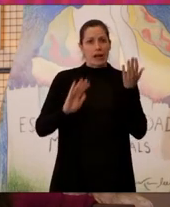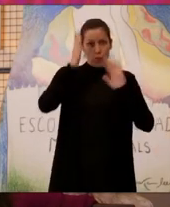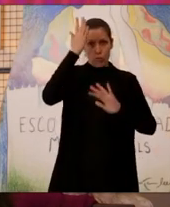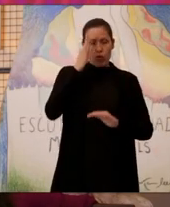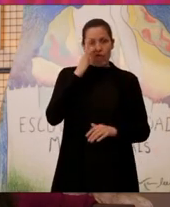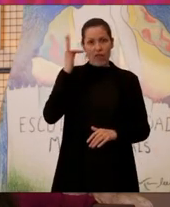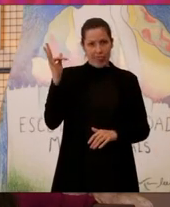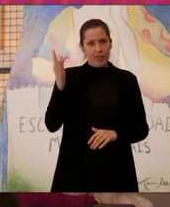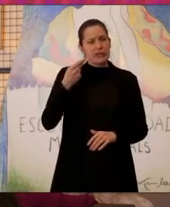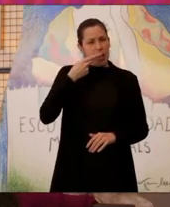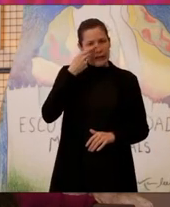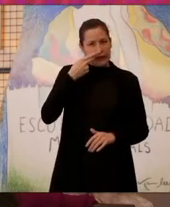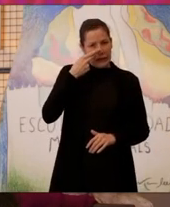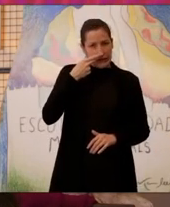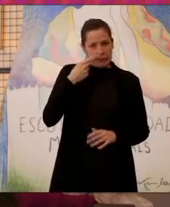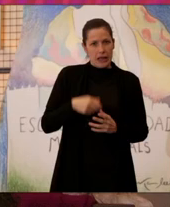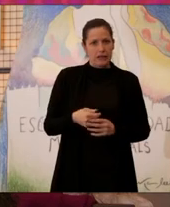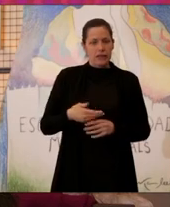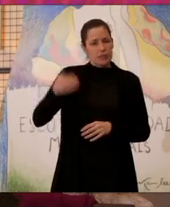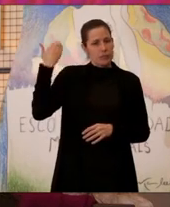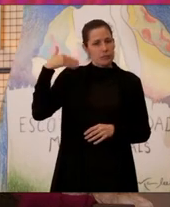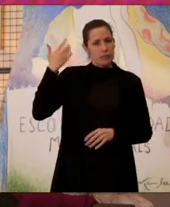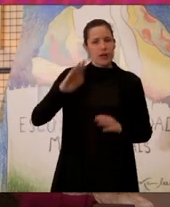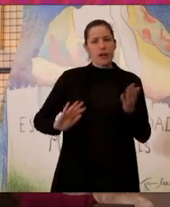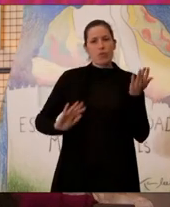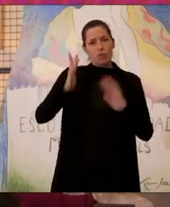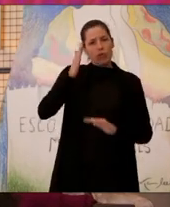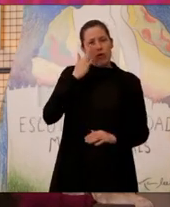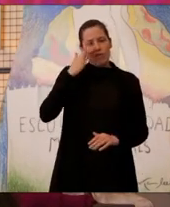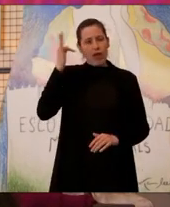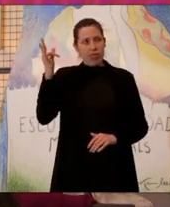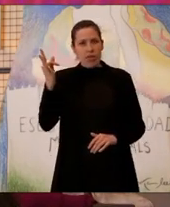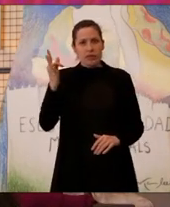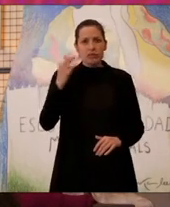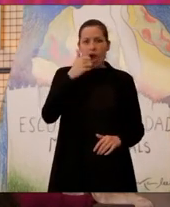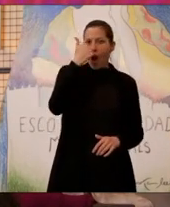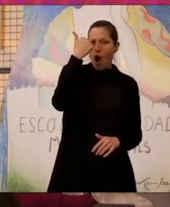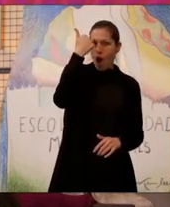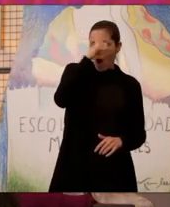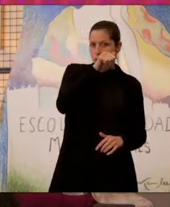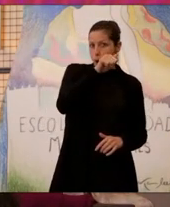porque en la Revolución Francesa los hombres acordaron Pues los Derechos Humanos